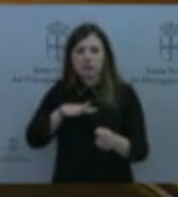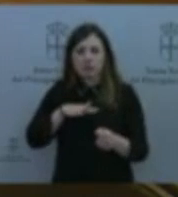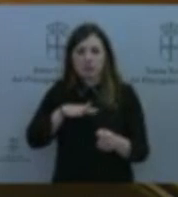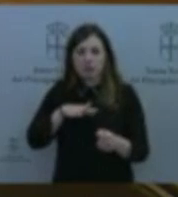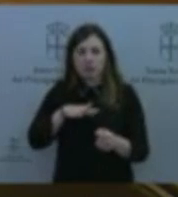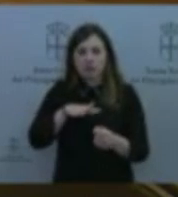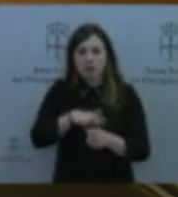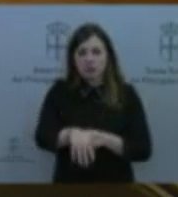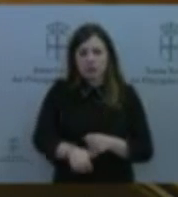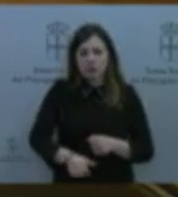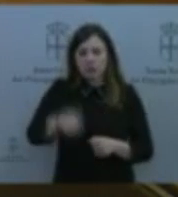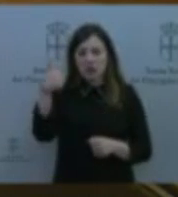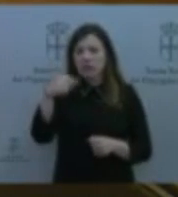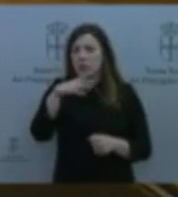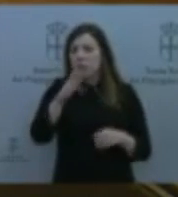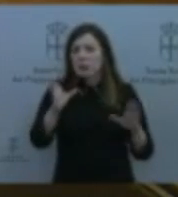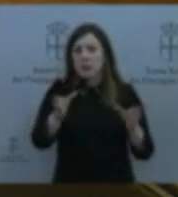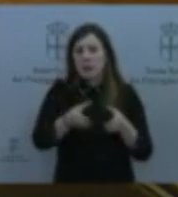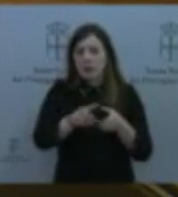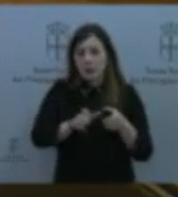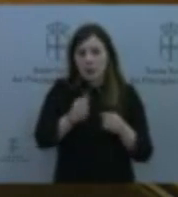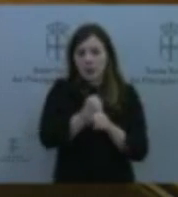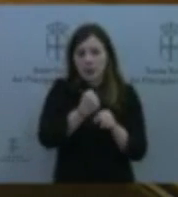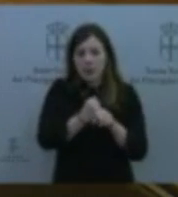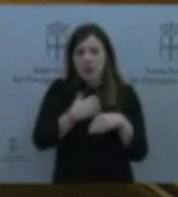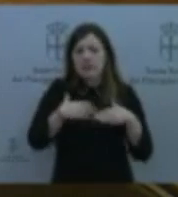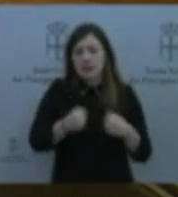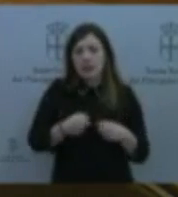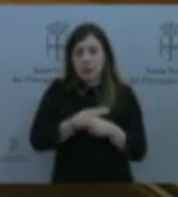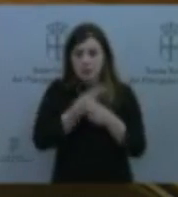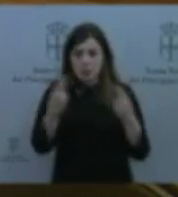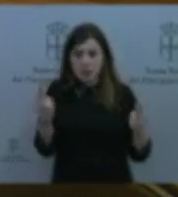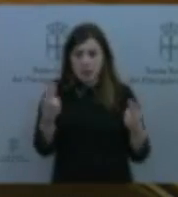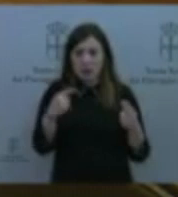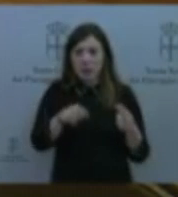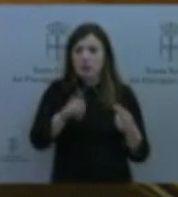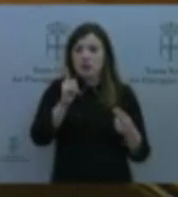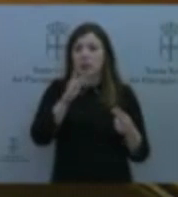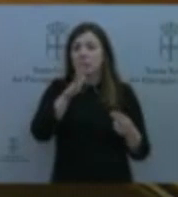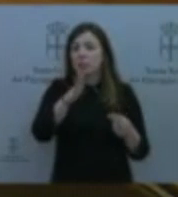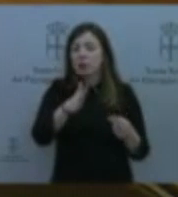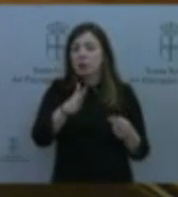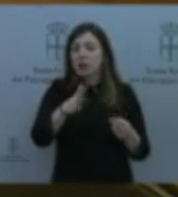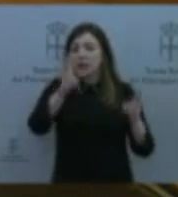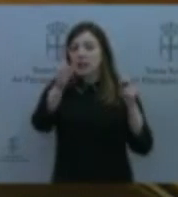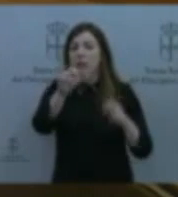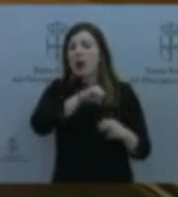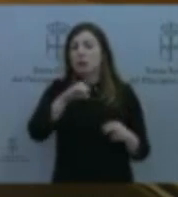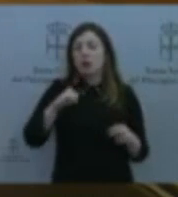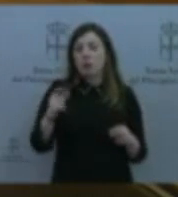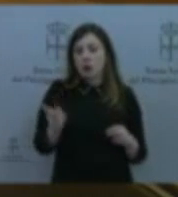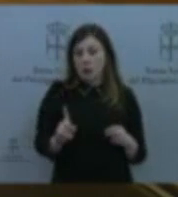de la sanidad pública, y esto no solo es por causa autonómica, también tiene causa